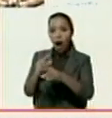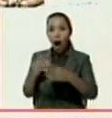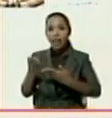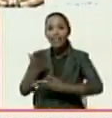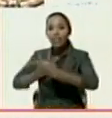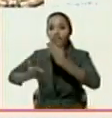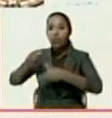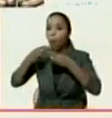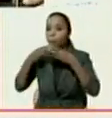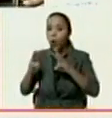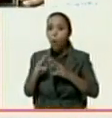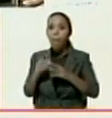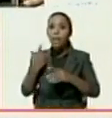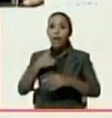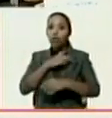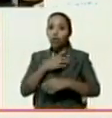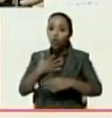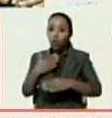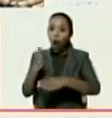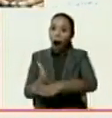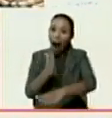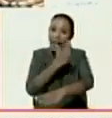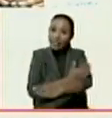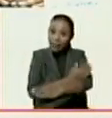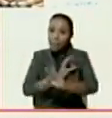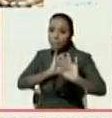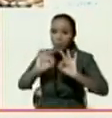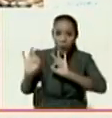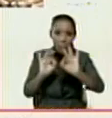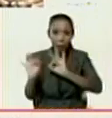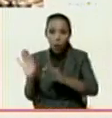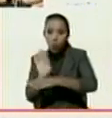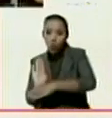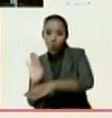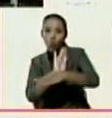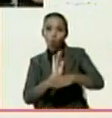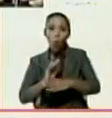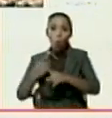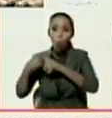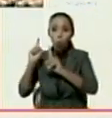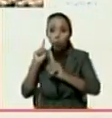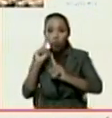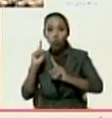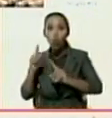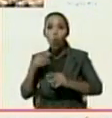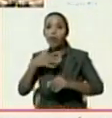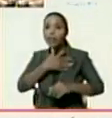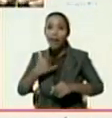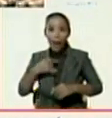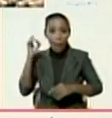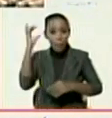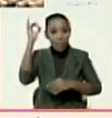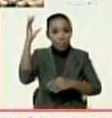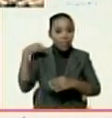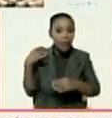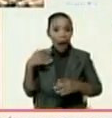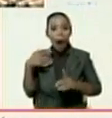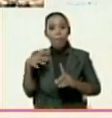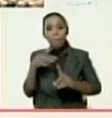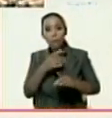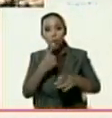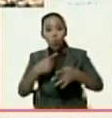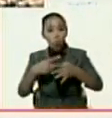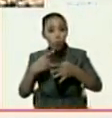público para evitar que nos vuelvan a cometer otro acto terrorista como este que vivimos el día sábado. Un hecho tan